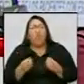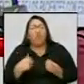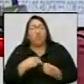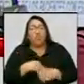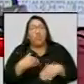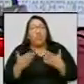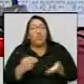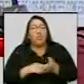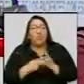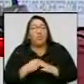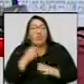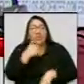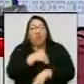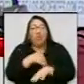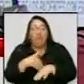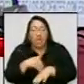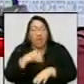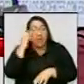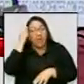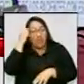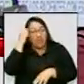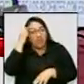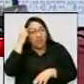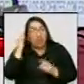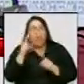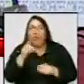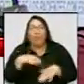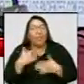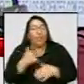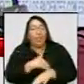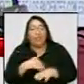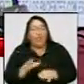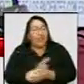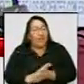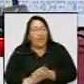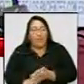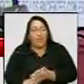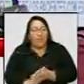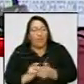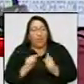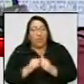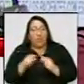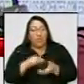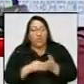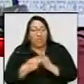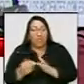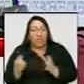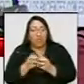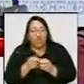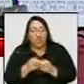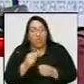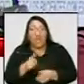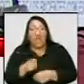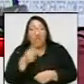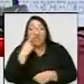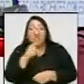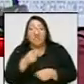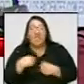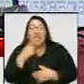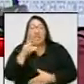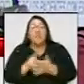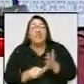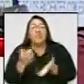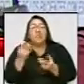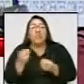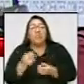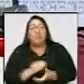ellos ser operados, pero le respondí que no podían ser operados mientras la señora Pimentel no codifique. Ellos tienen en lista de espera